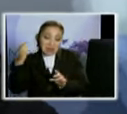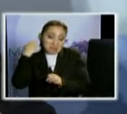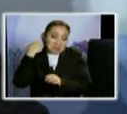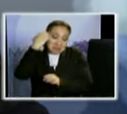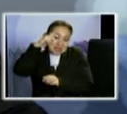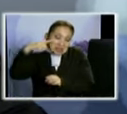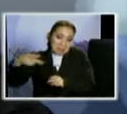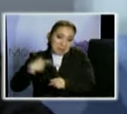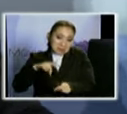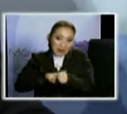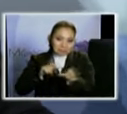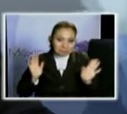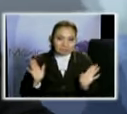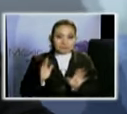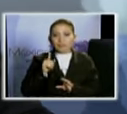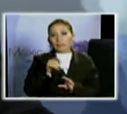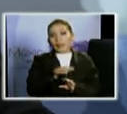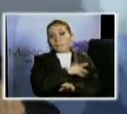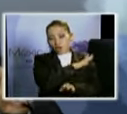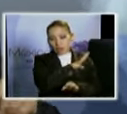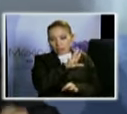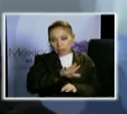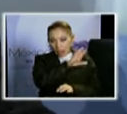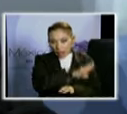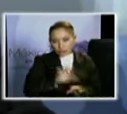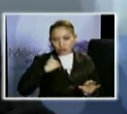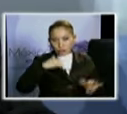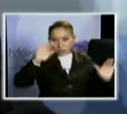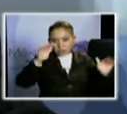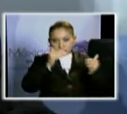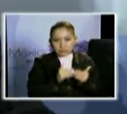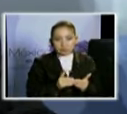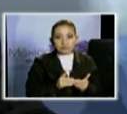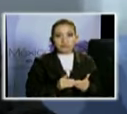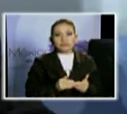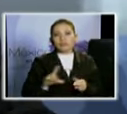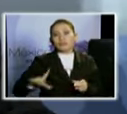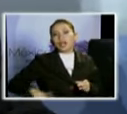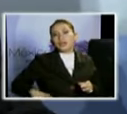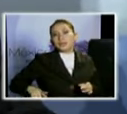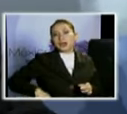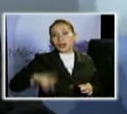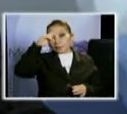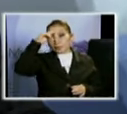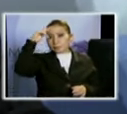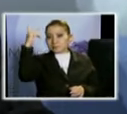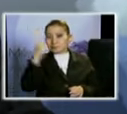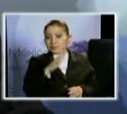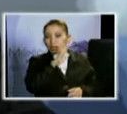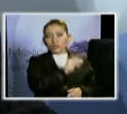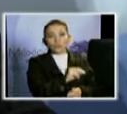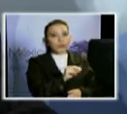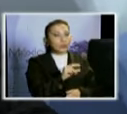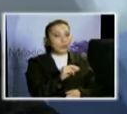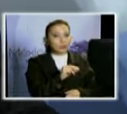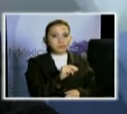personal. Pero en términos generales, y ya con eso cierro, el gobierno de México no